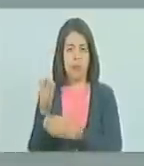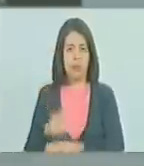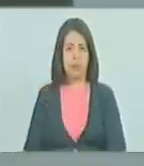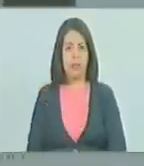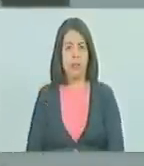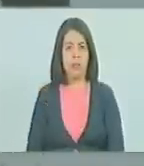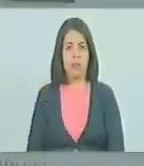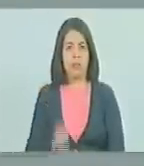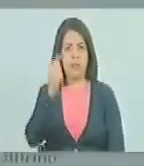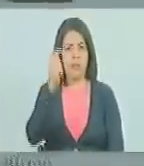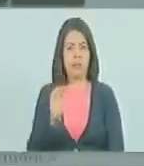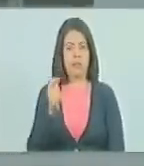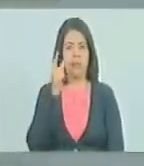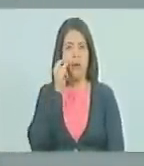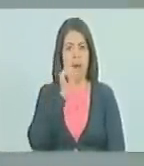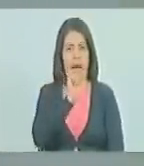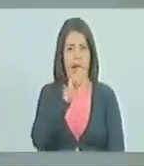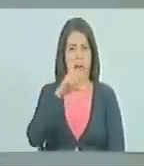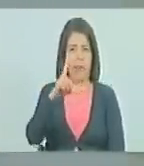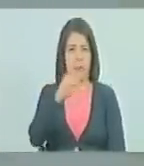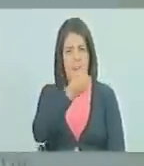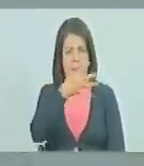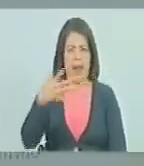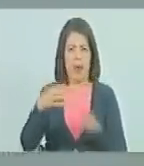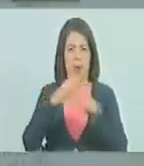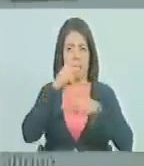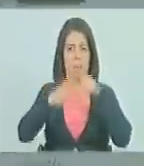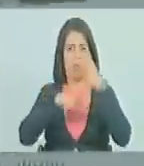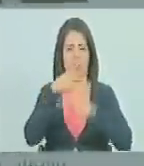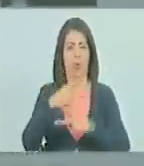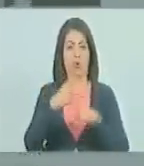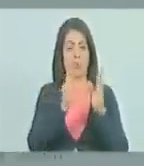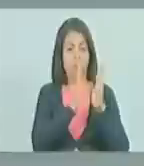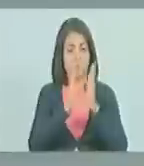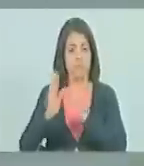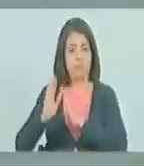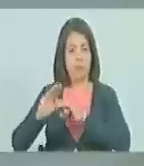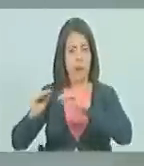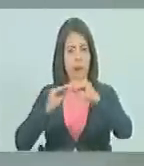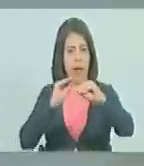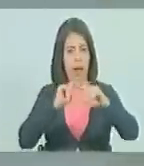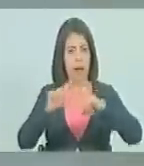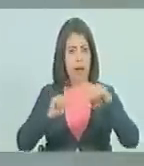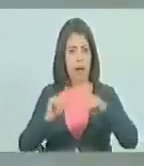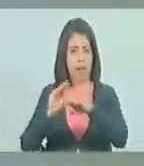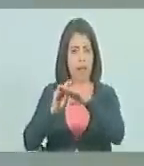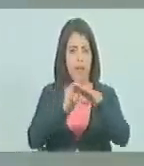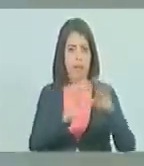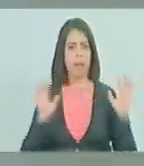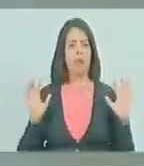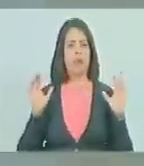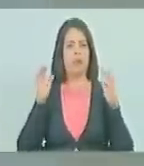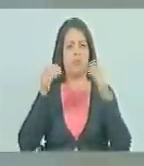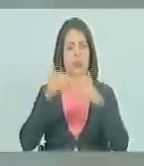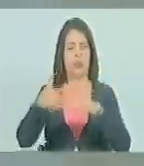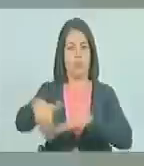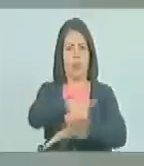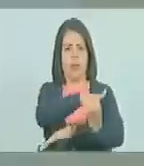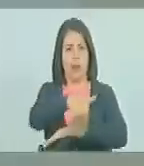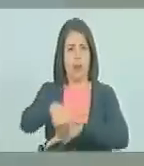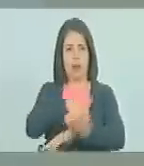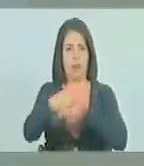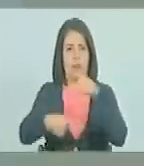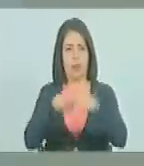Era este diputado de Acción Democrática quien organizaba la convocatoria para la gran sesión de calle